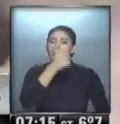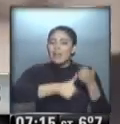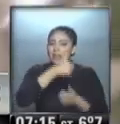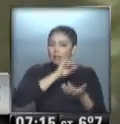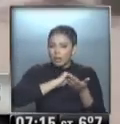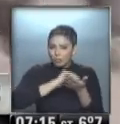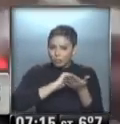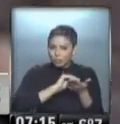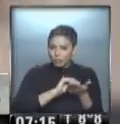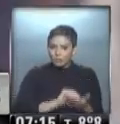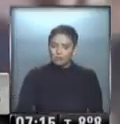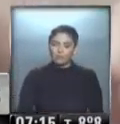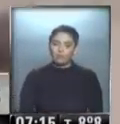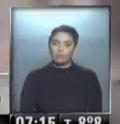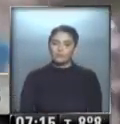provincial.